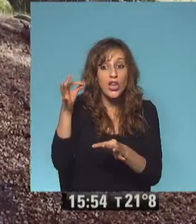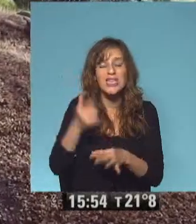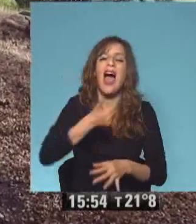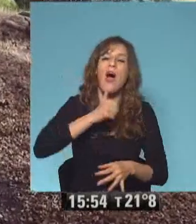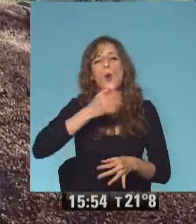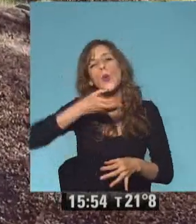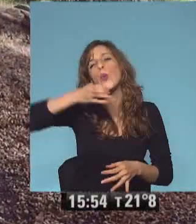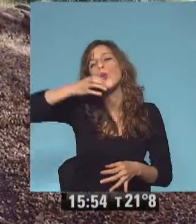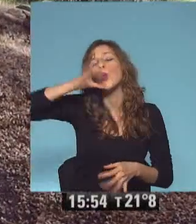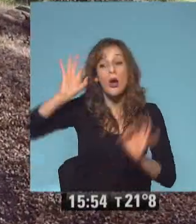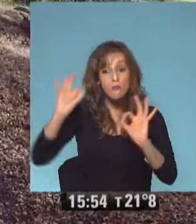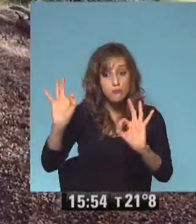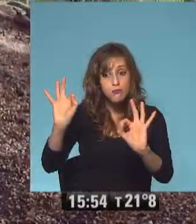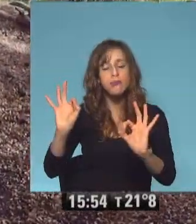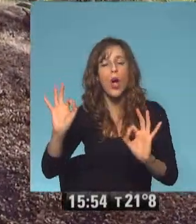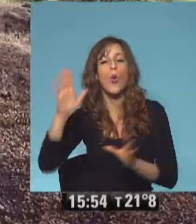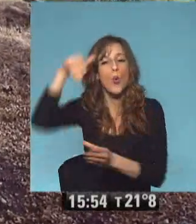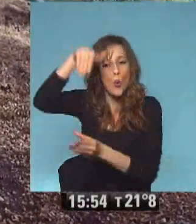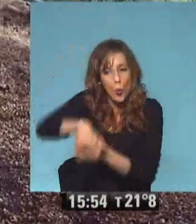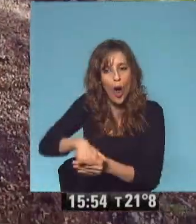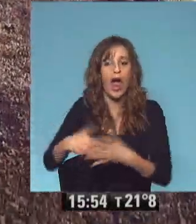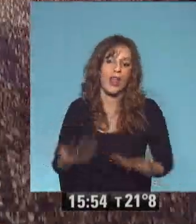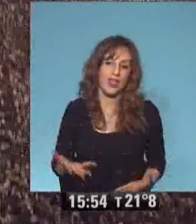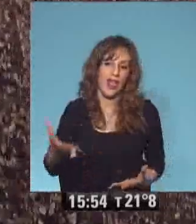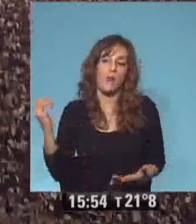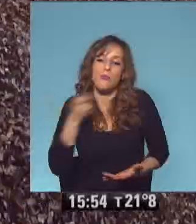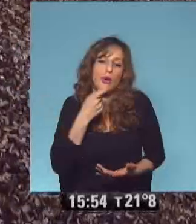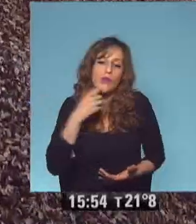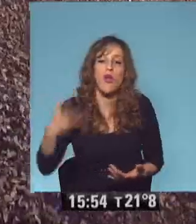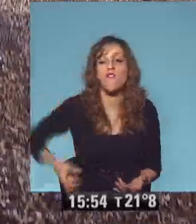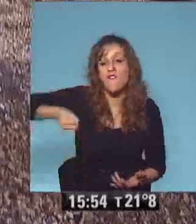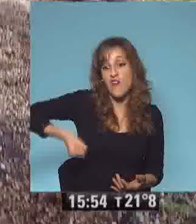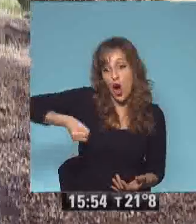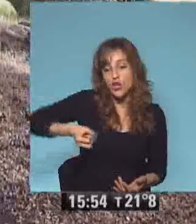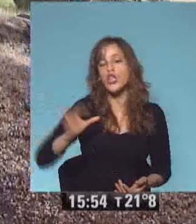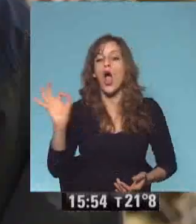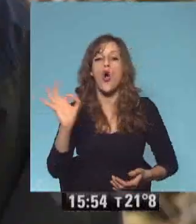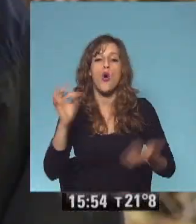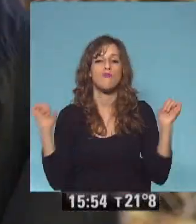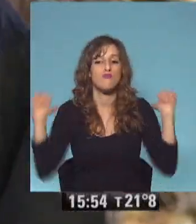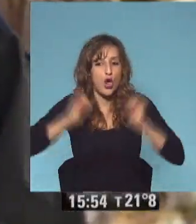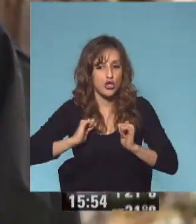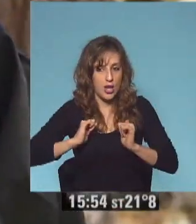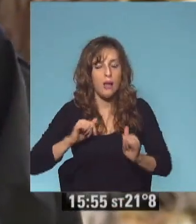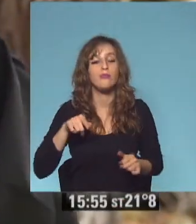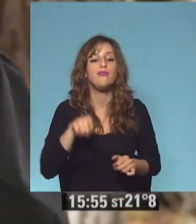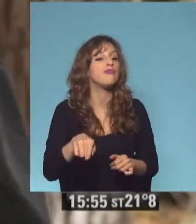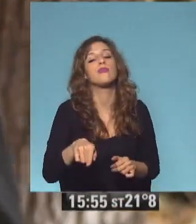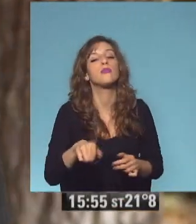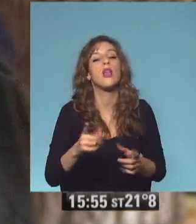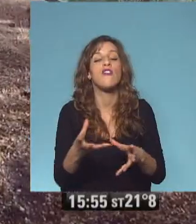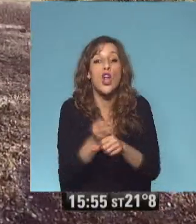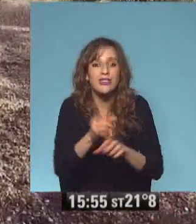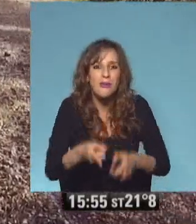terminamos Lo guardamos ¿En dónde? En una bolsa O en una mochila Y esto También ¿Qué tenemos que hacer? Dejar el lugar